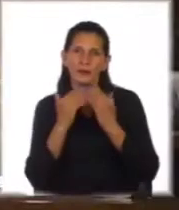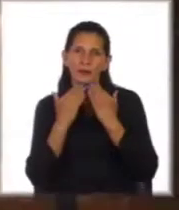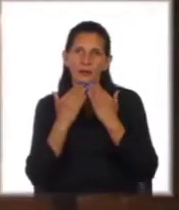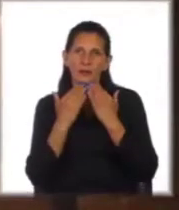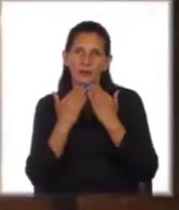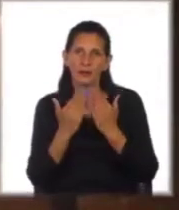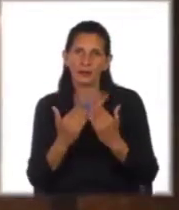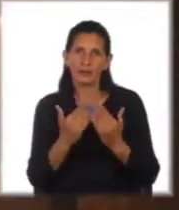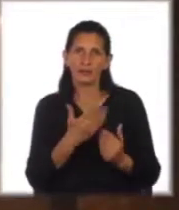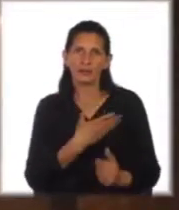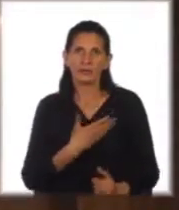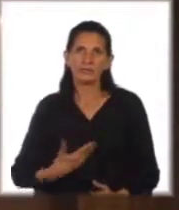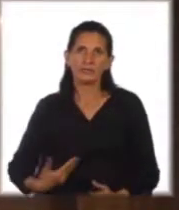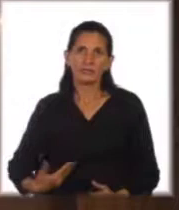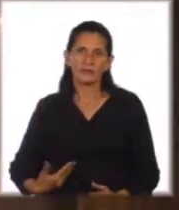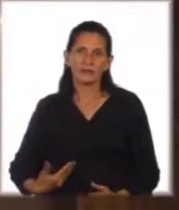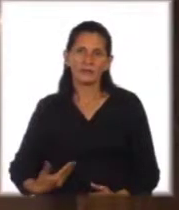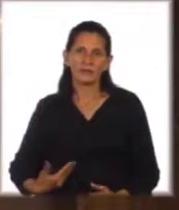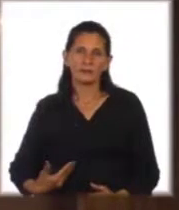Gracias, presidente.